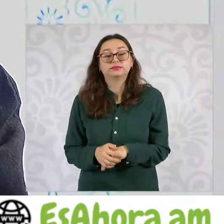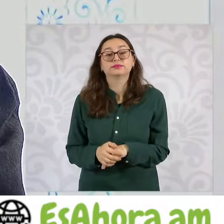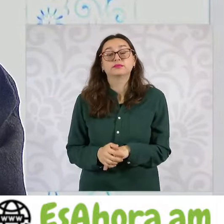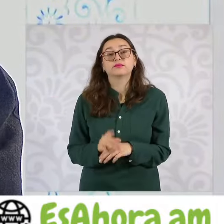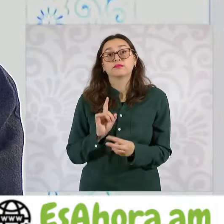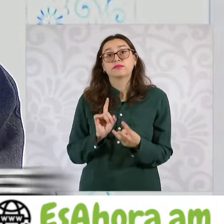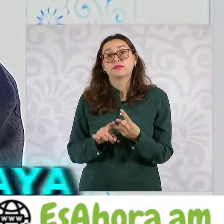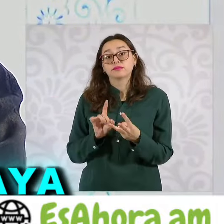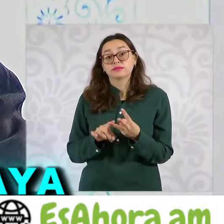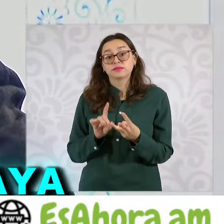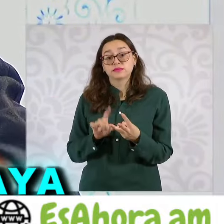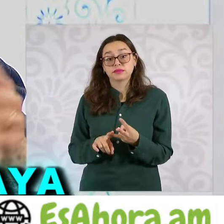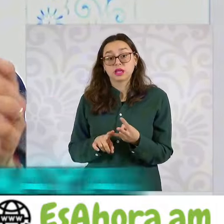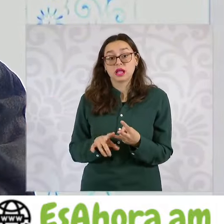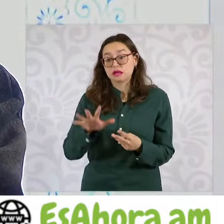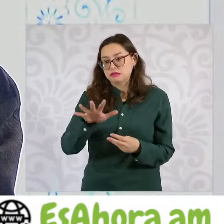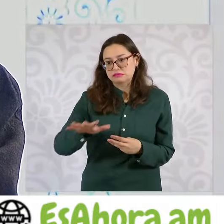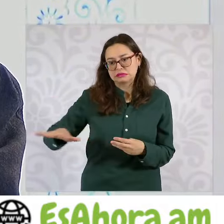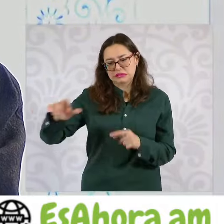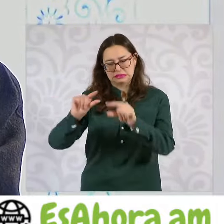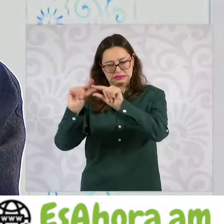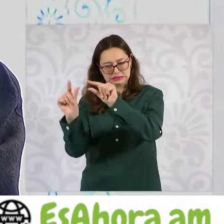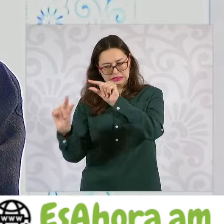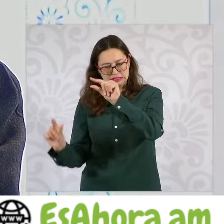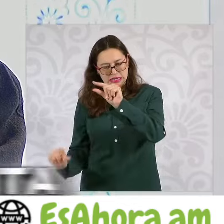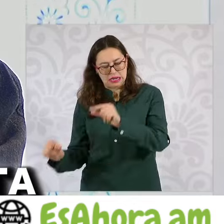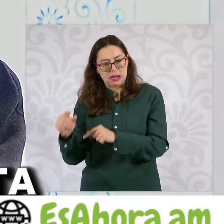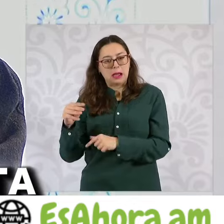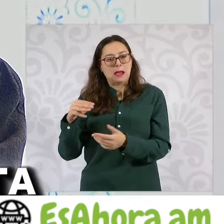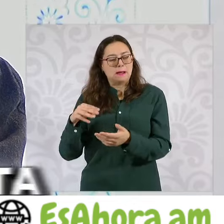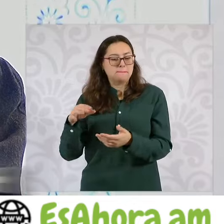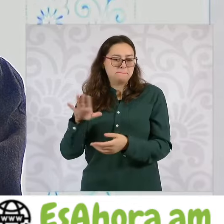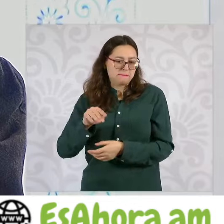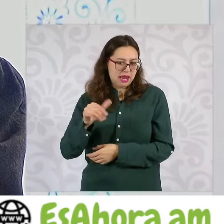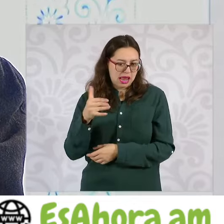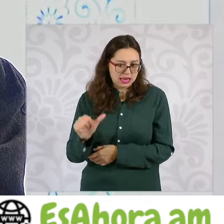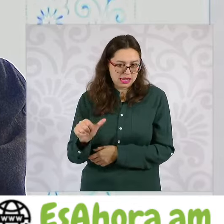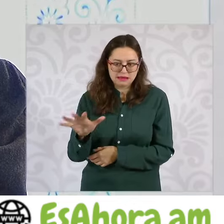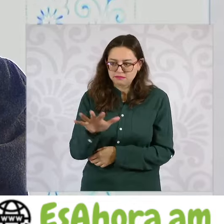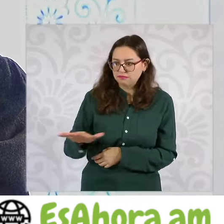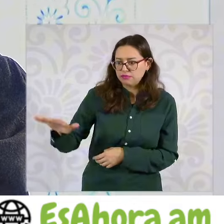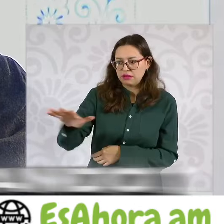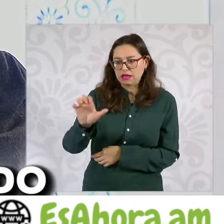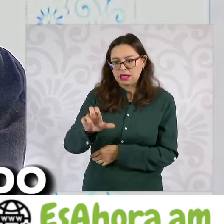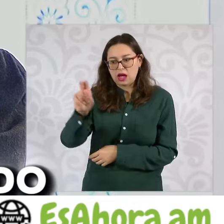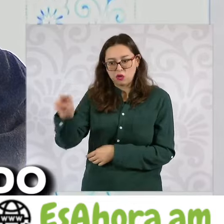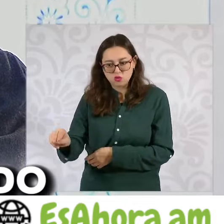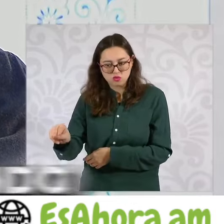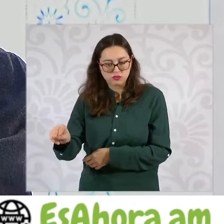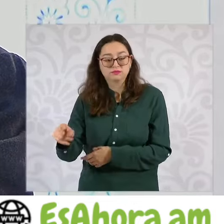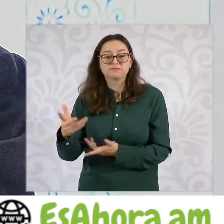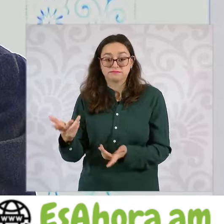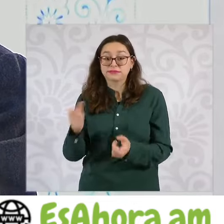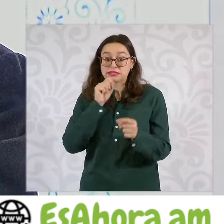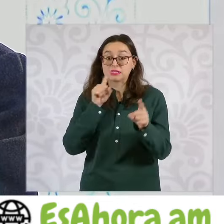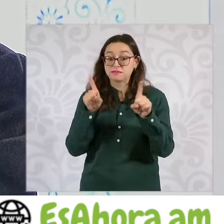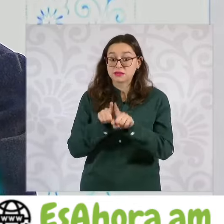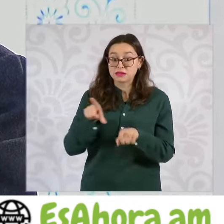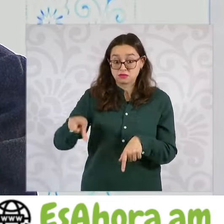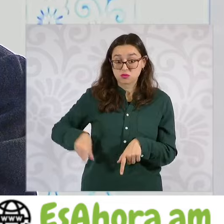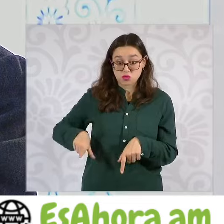de pues toda la Riviera Maya y lo que representa Cancún, se está trabajando mucho con